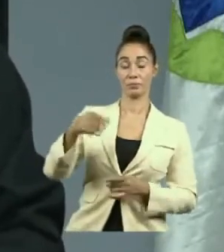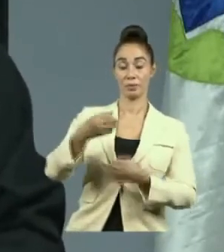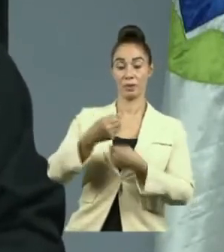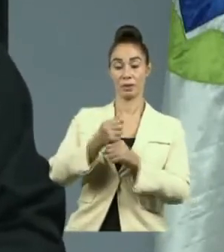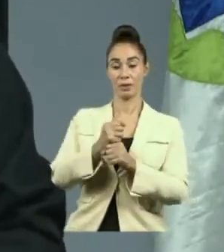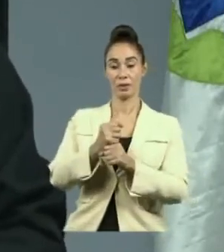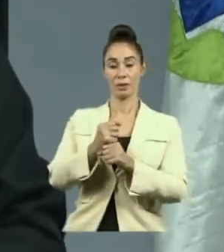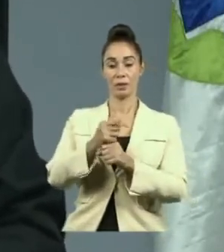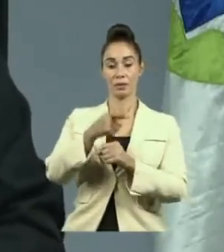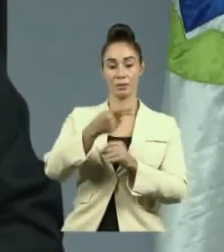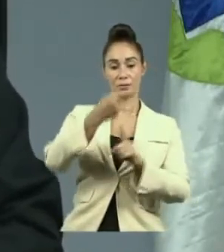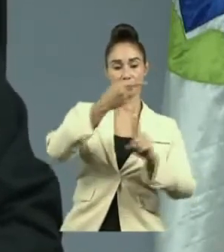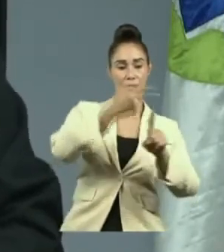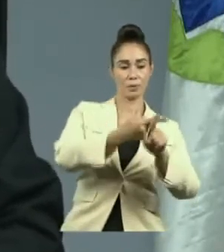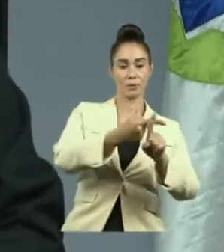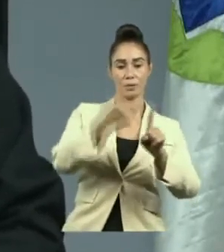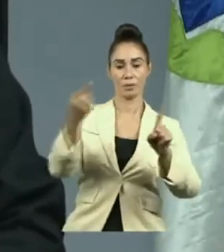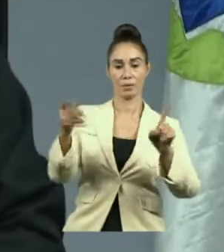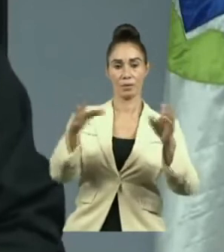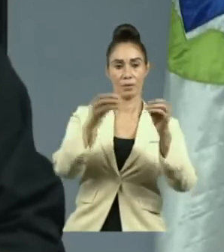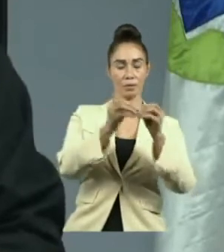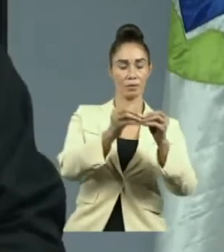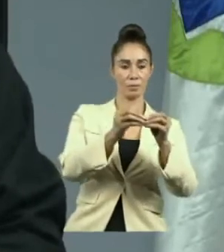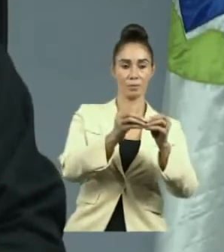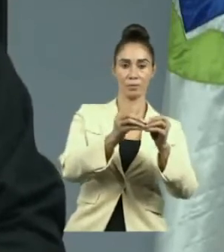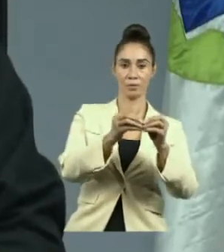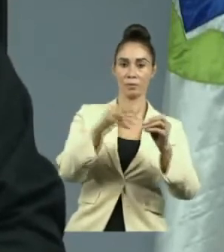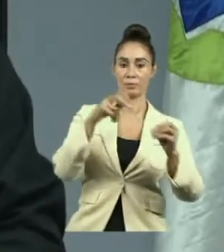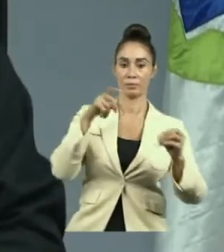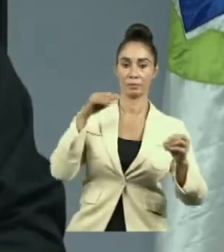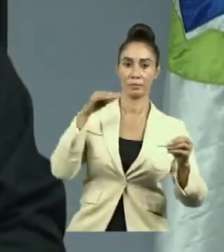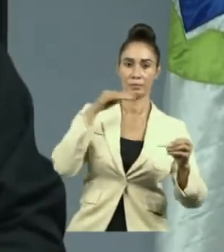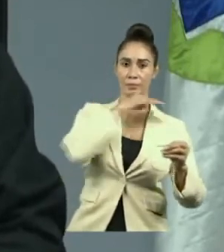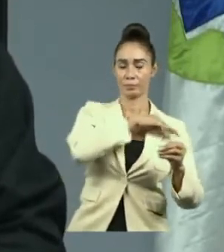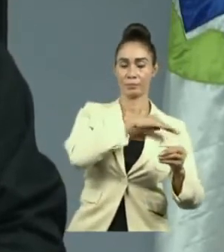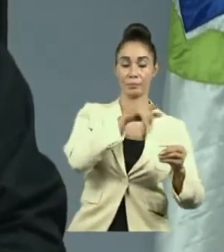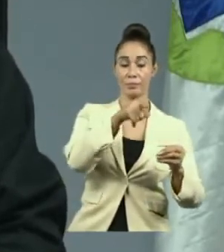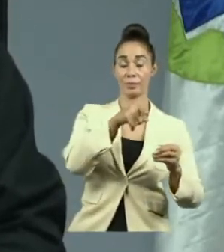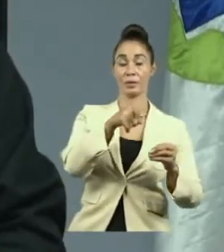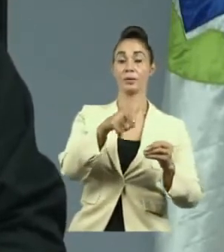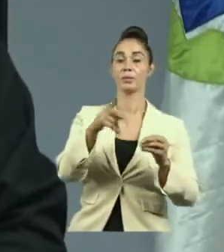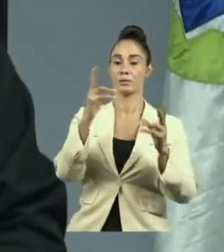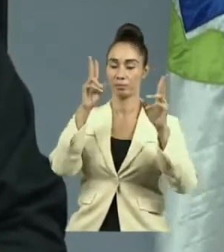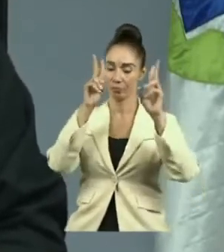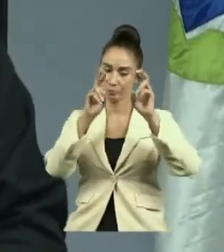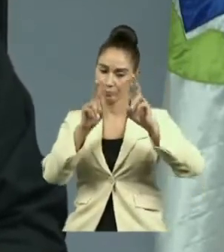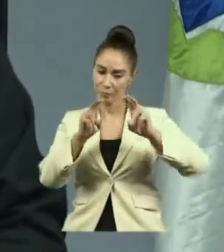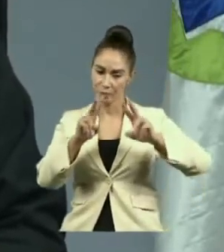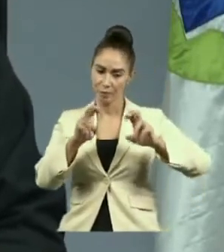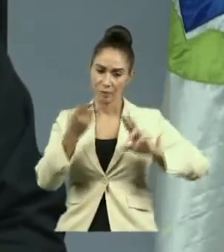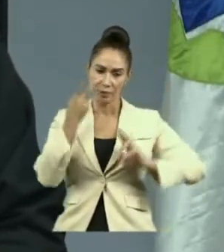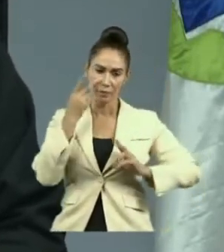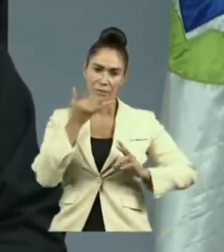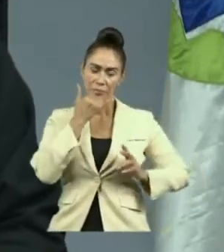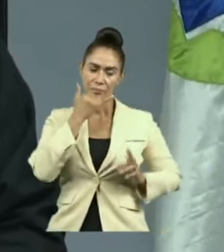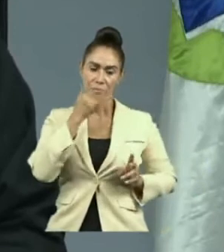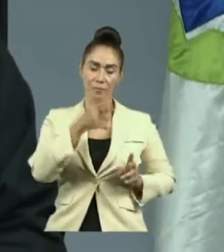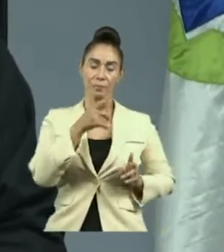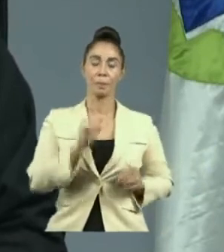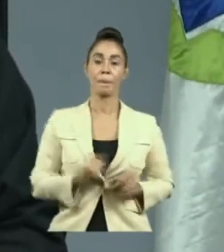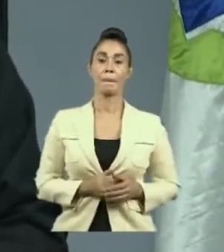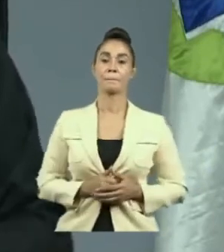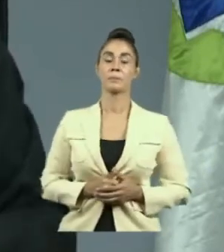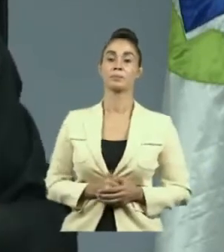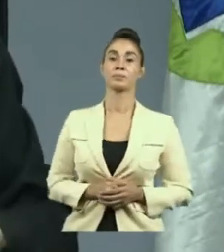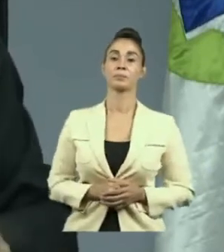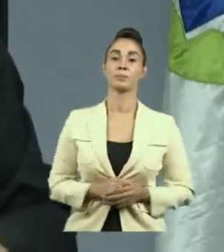corrigiendo esa situación que se ha producido mediante la realización de pc con relación al número de